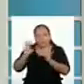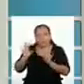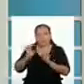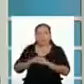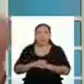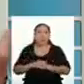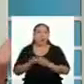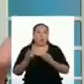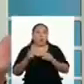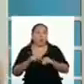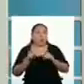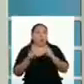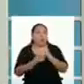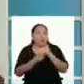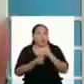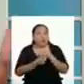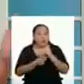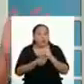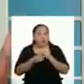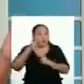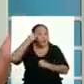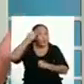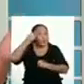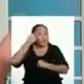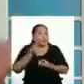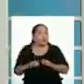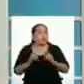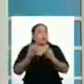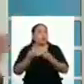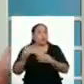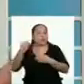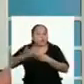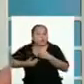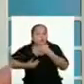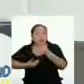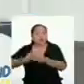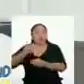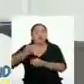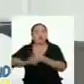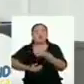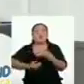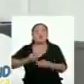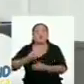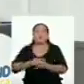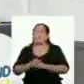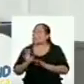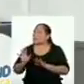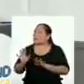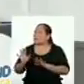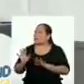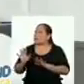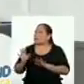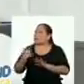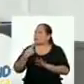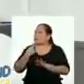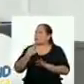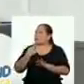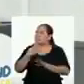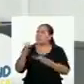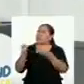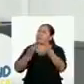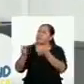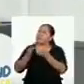Cuando ahorramos o calculamos cuánto vamos a ahorrar, usamos progresiones. A ver, ¿me podrías